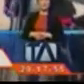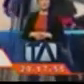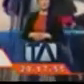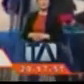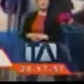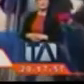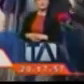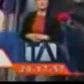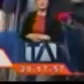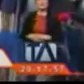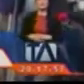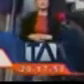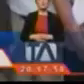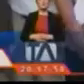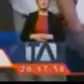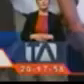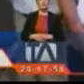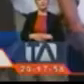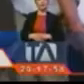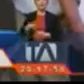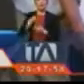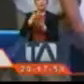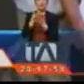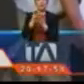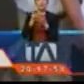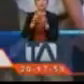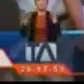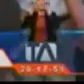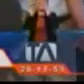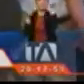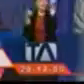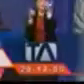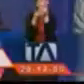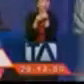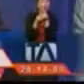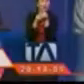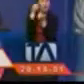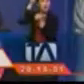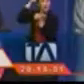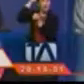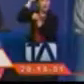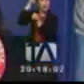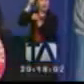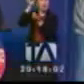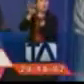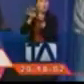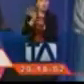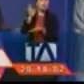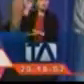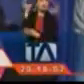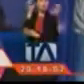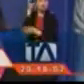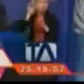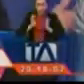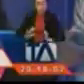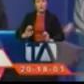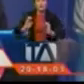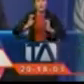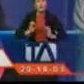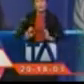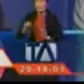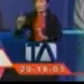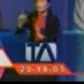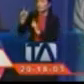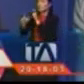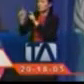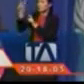también manifestar todo el apoyo de Naciones Unidas al gobierno y al pueblo de Colombia en el esfuerzo humanitario de